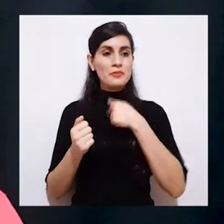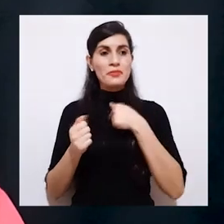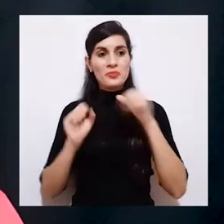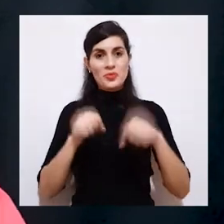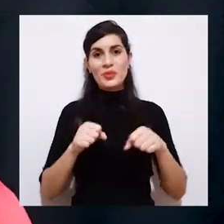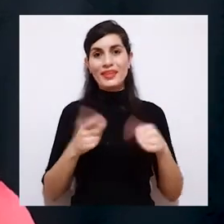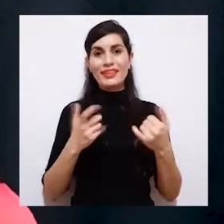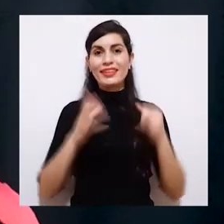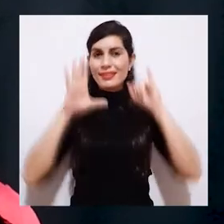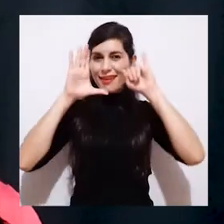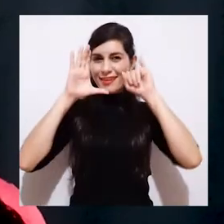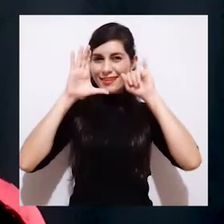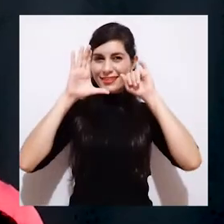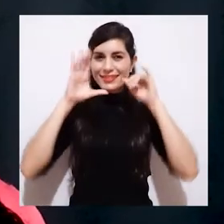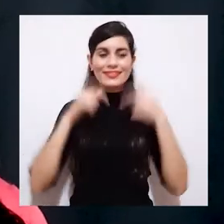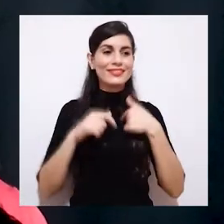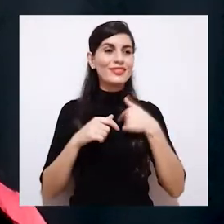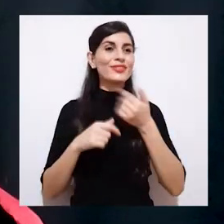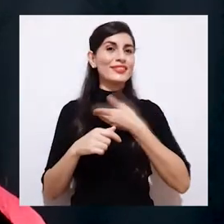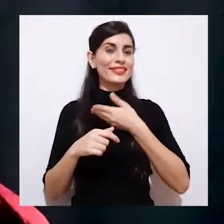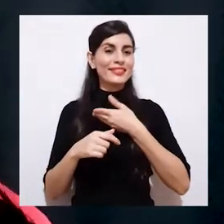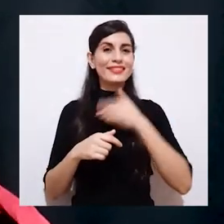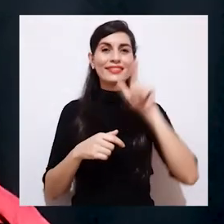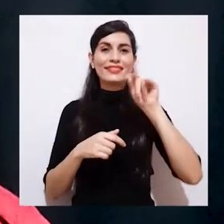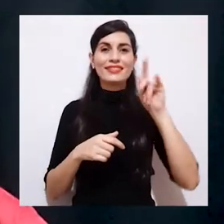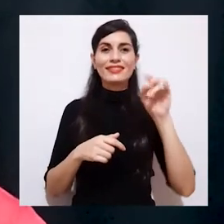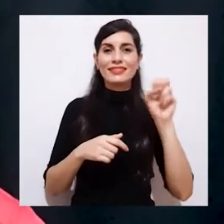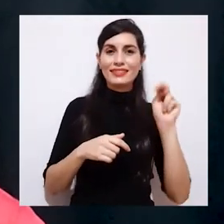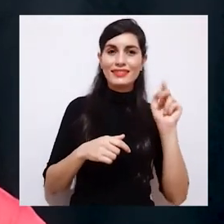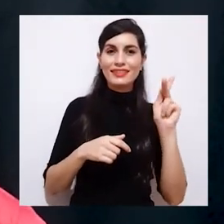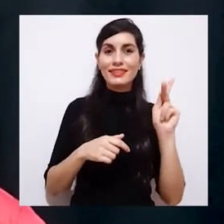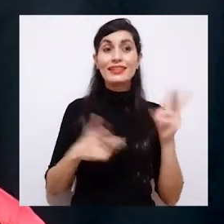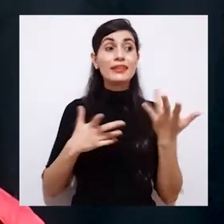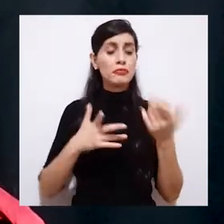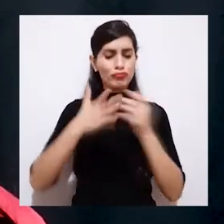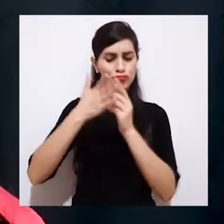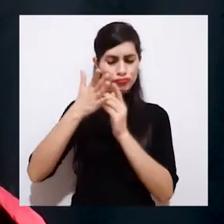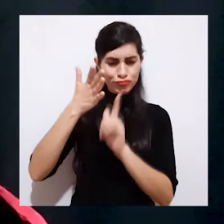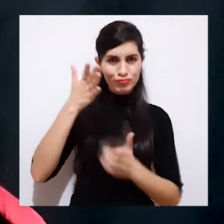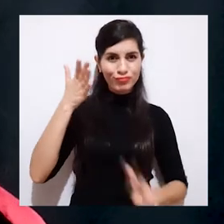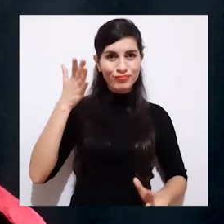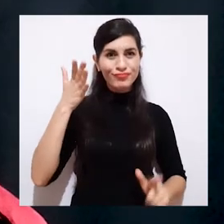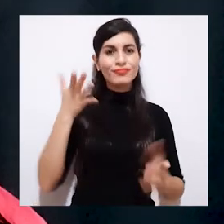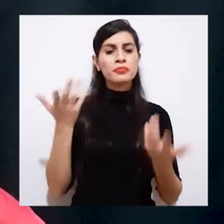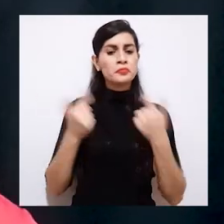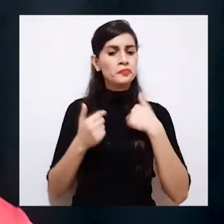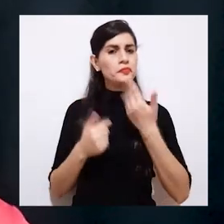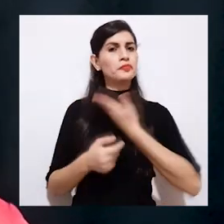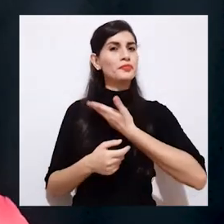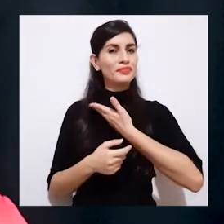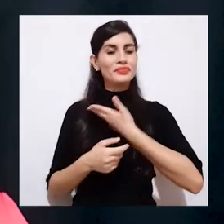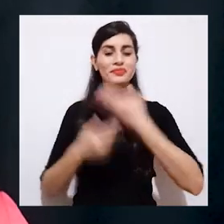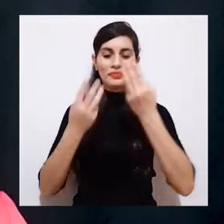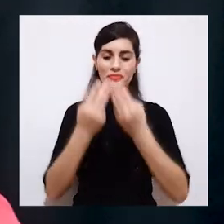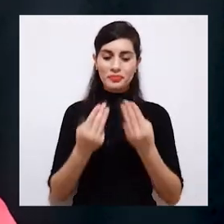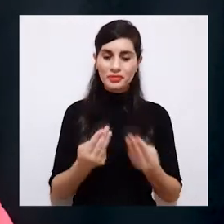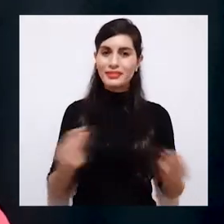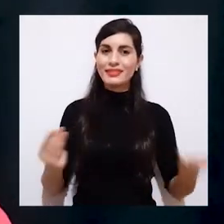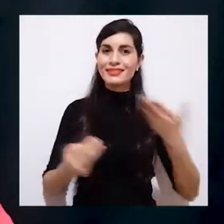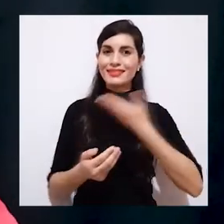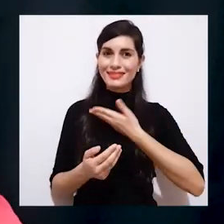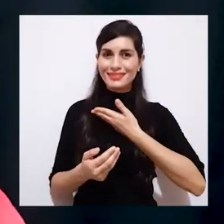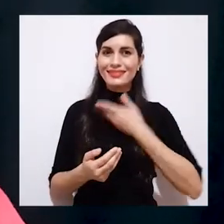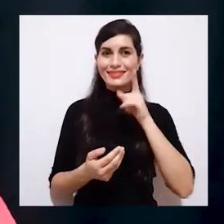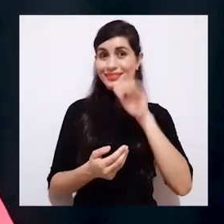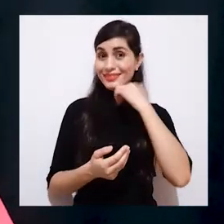de Instagram y en el cual yo tengo un link en el cual los va a llevar a una lista de Amazon en la cual yo tengo también todos esos productos por si